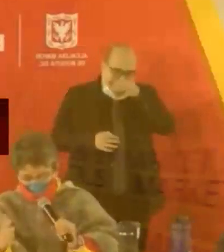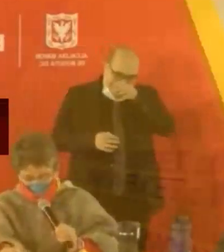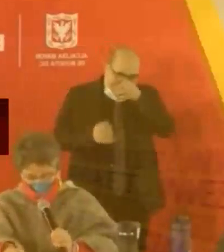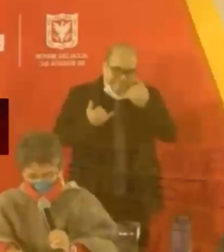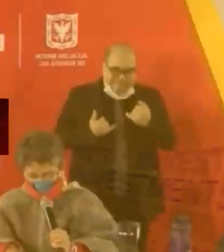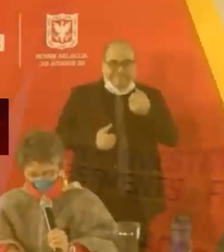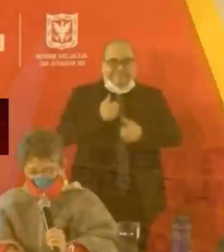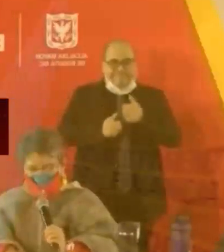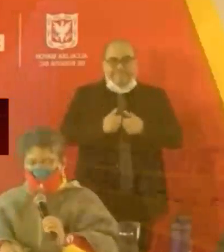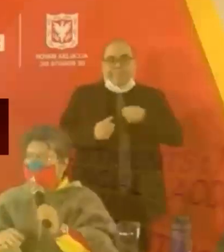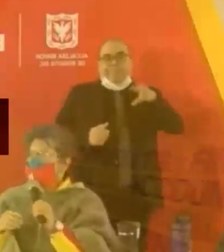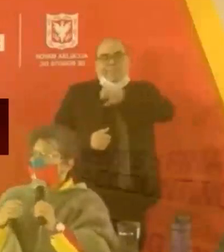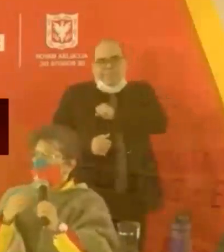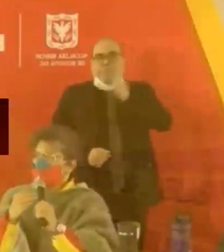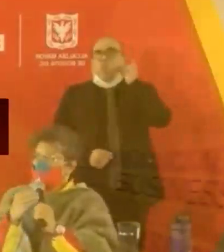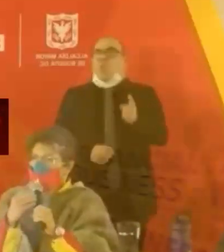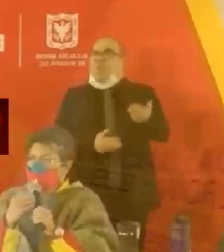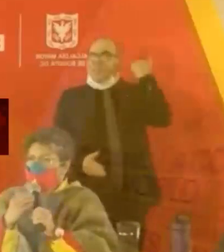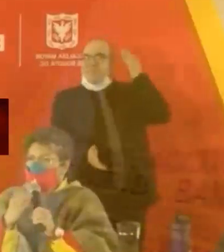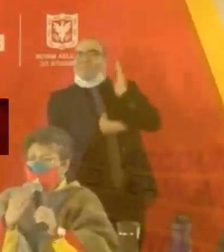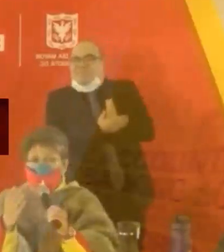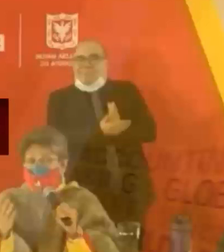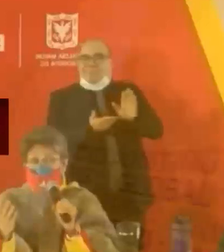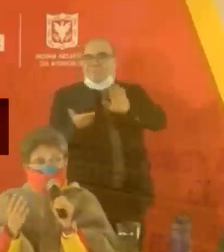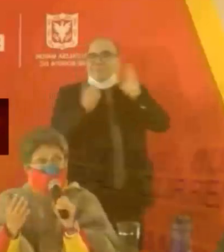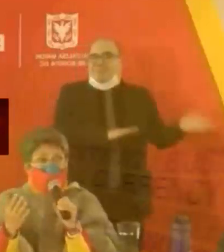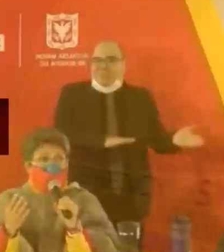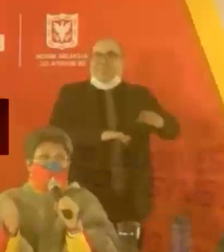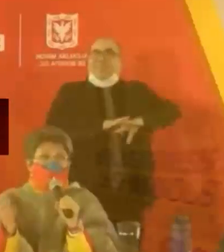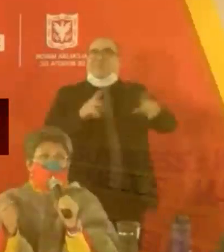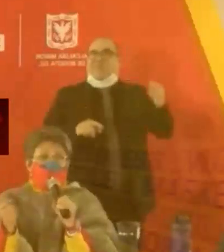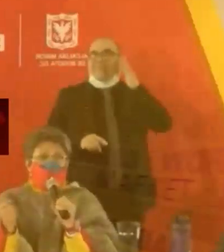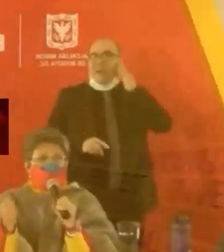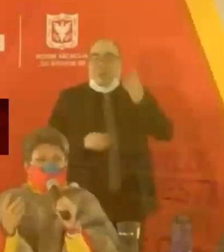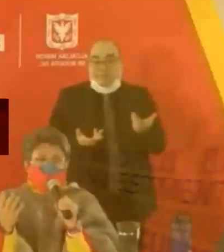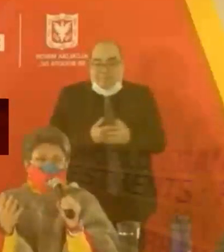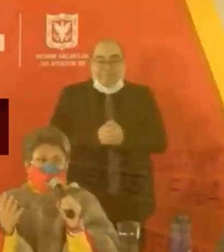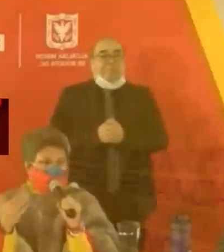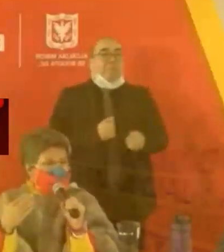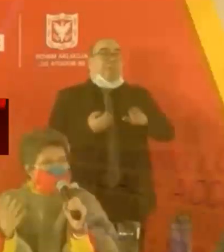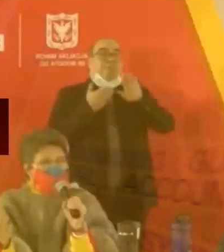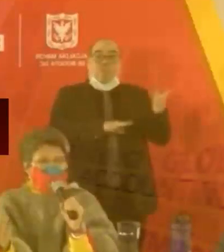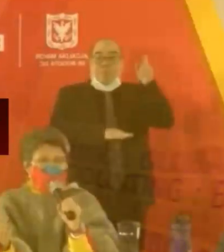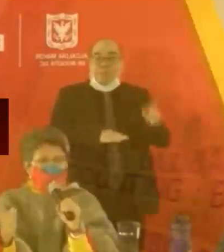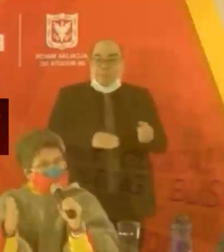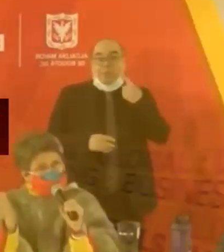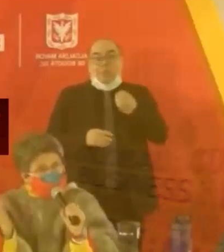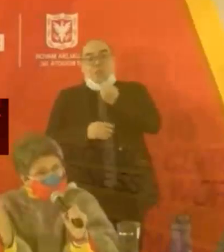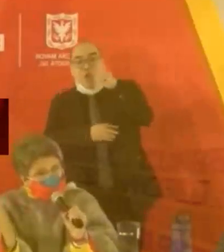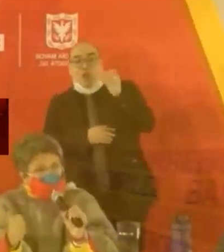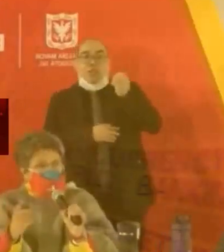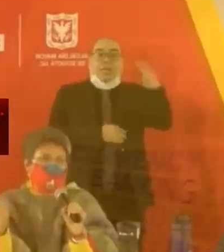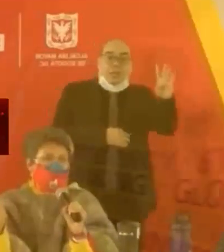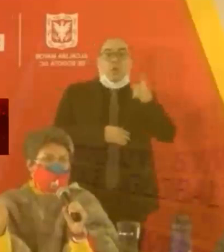tenido algunos tratos que no han sido los más acordes por parte de algunos colombianos, no de todos, y de los organismos de seguridad. Si a eso